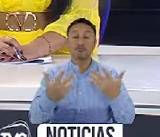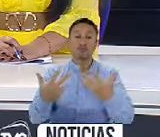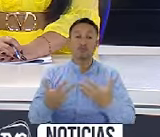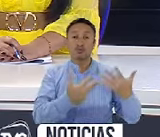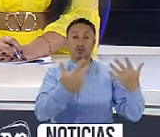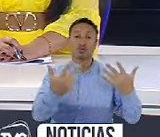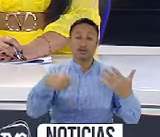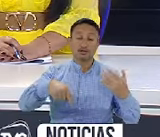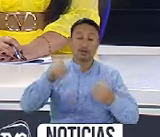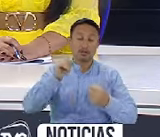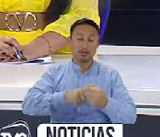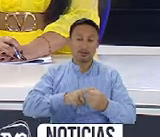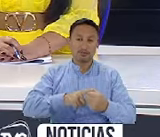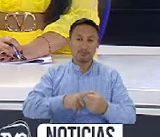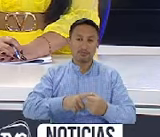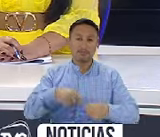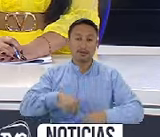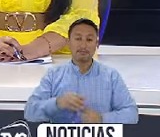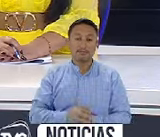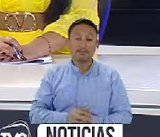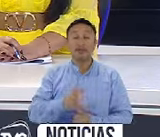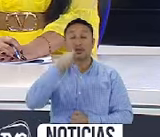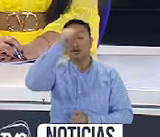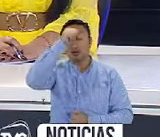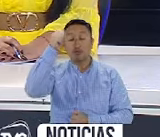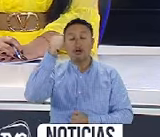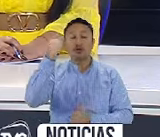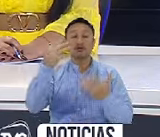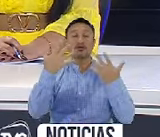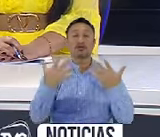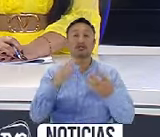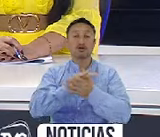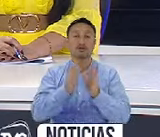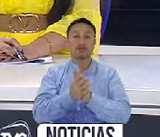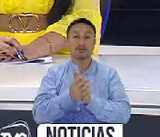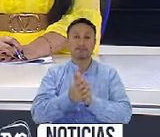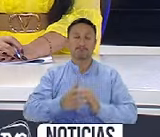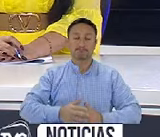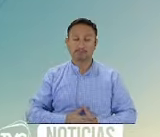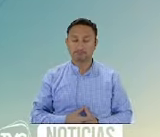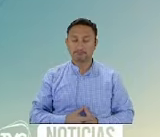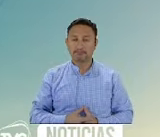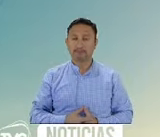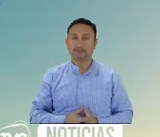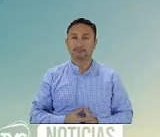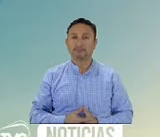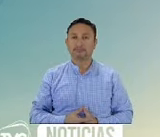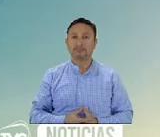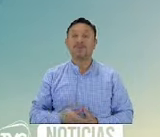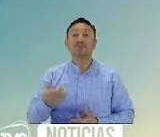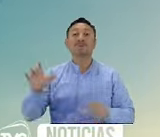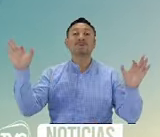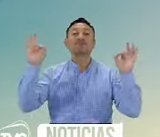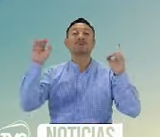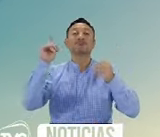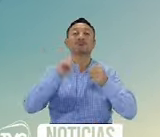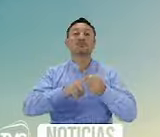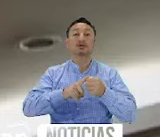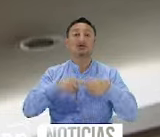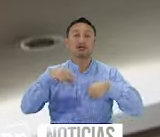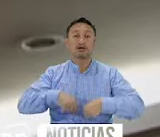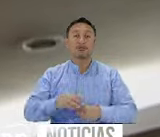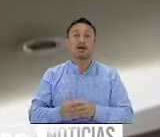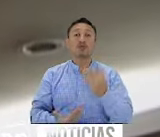Quito, correspondientes para este domingo 10 de noviembre. La empresa eléctrica Quito actualizó su cronograma